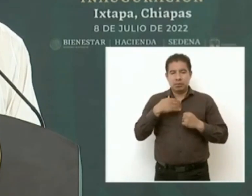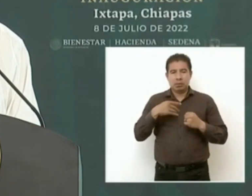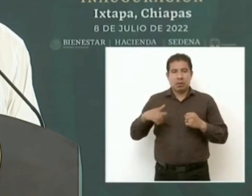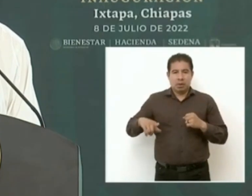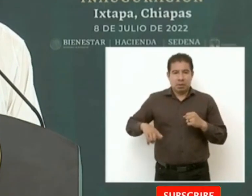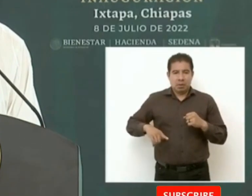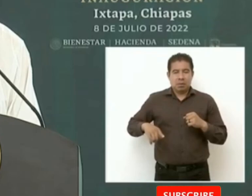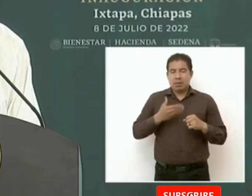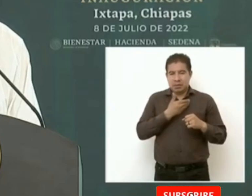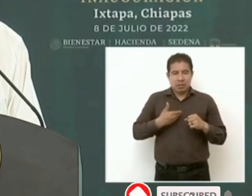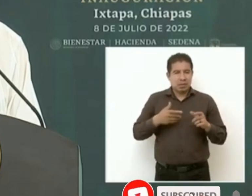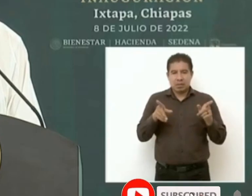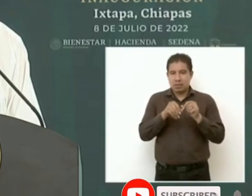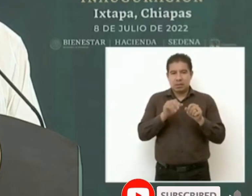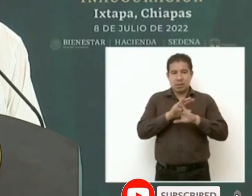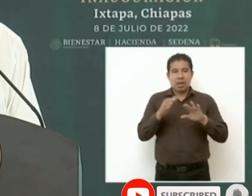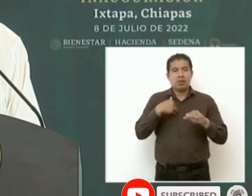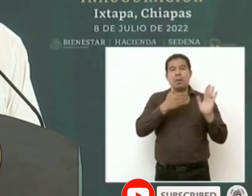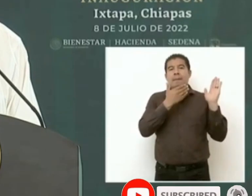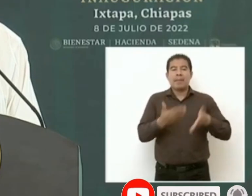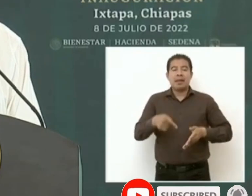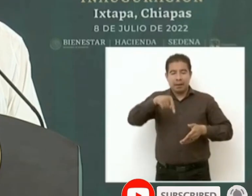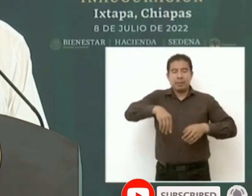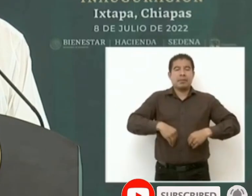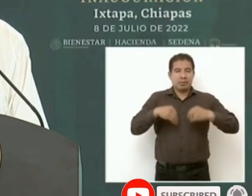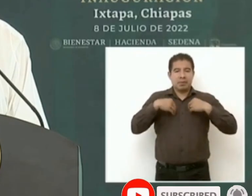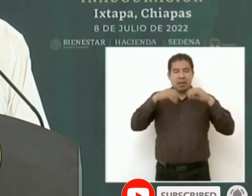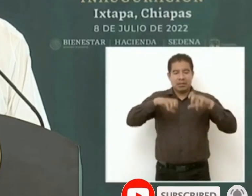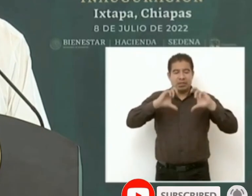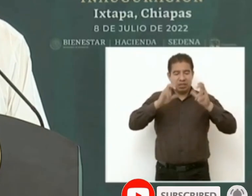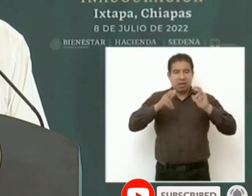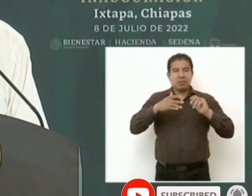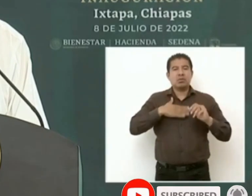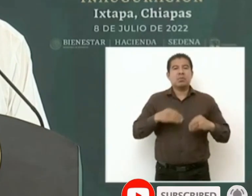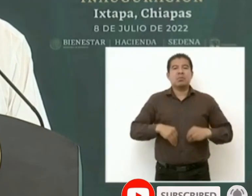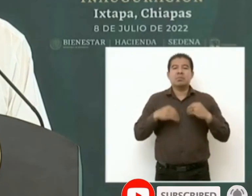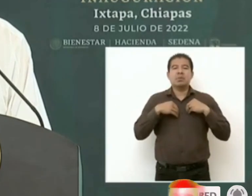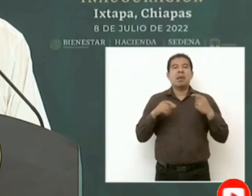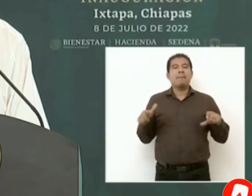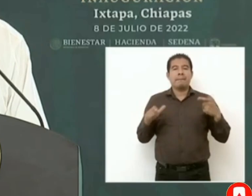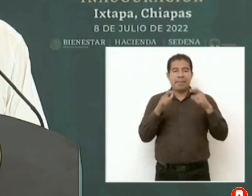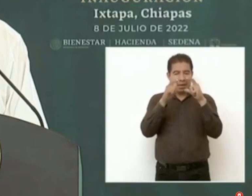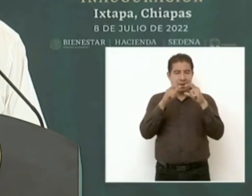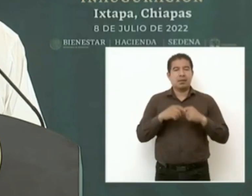voy a vivir en este estado, en Palenque.